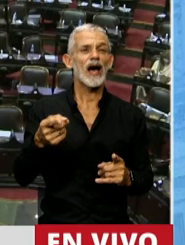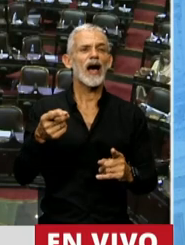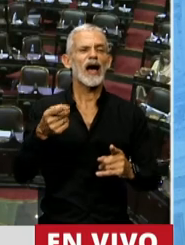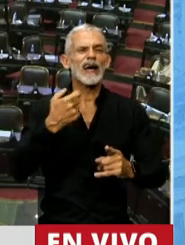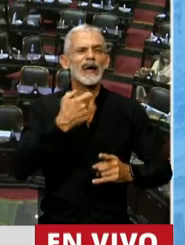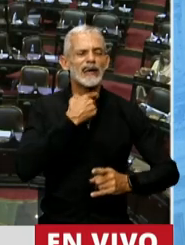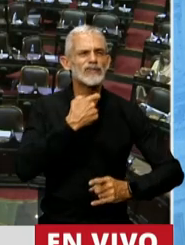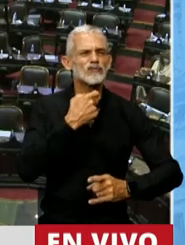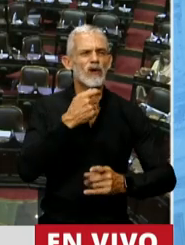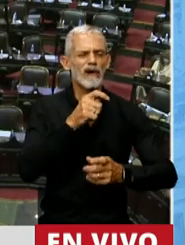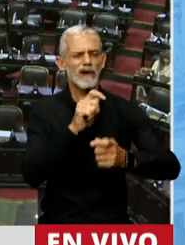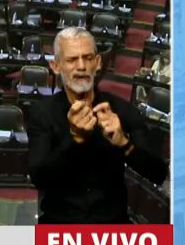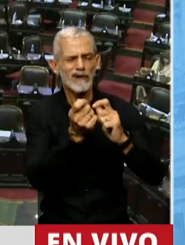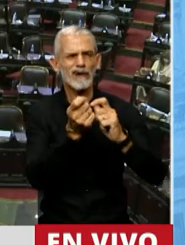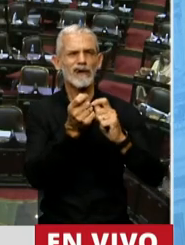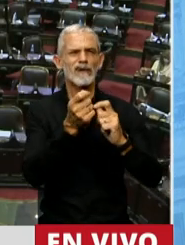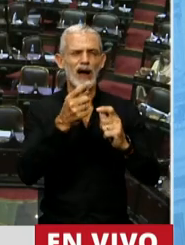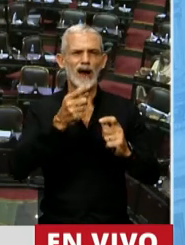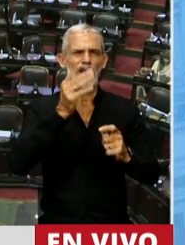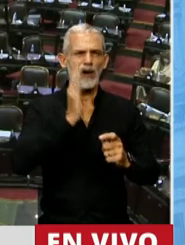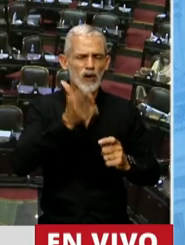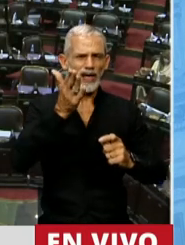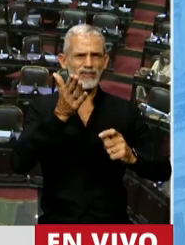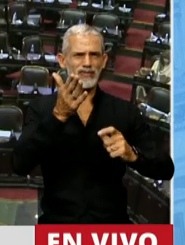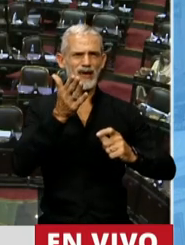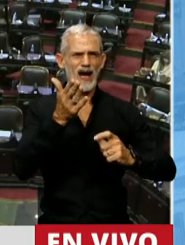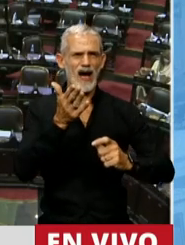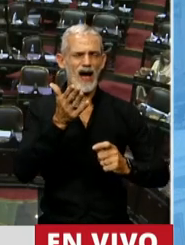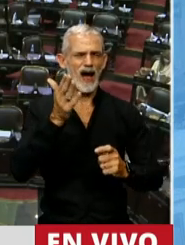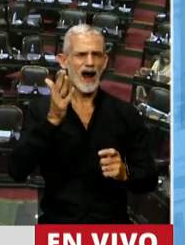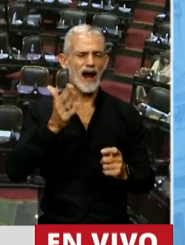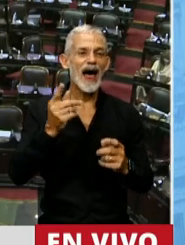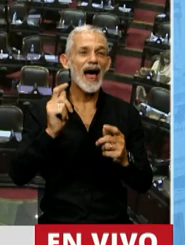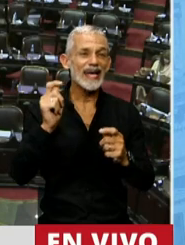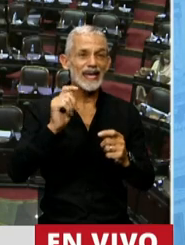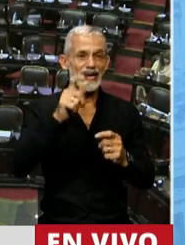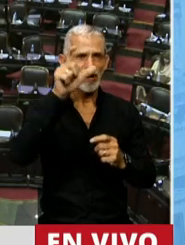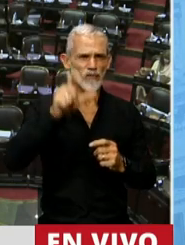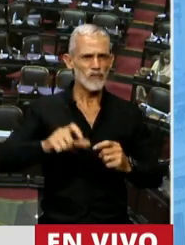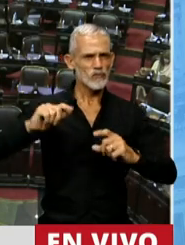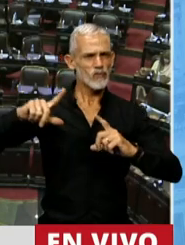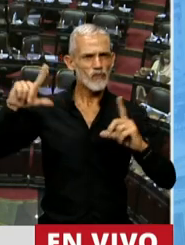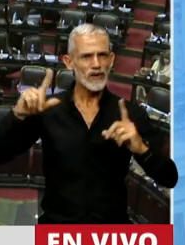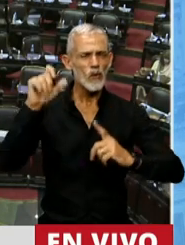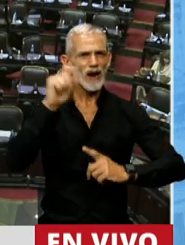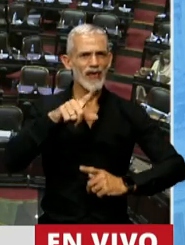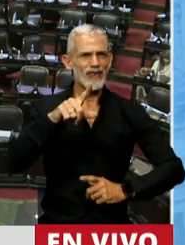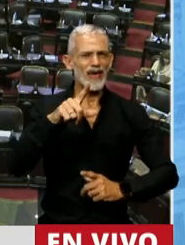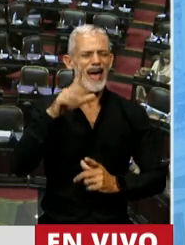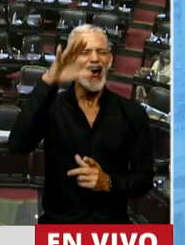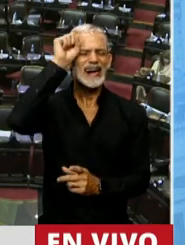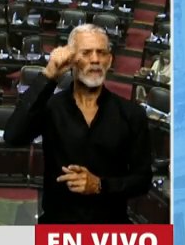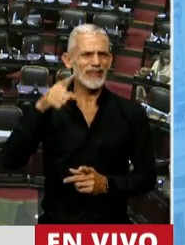trató de modificar y de castigar de alguna manera a la figura del